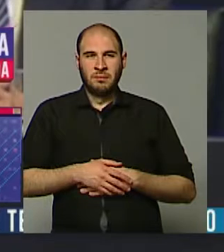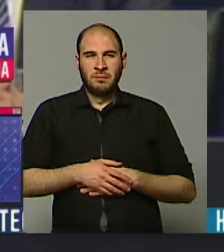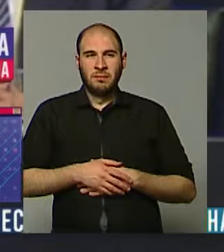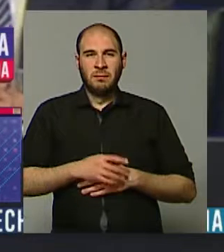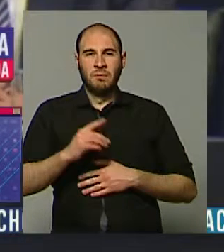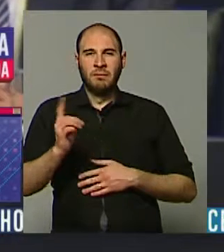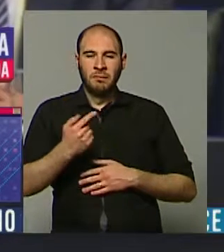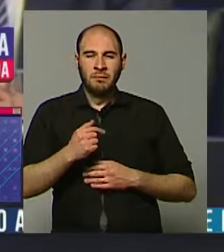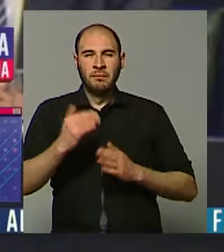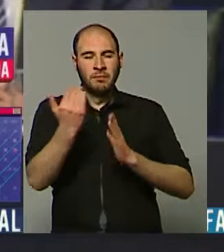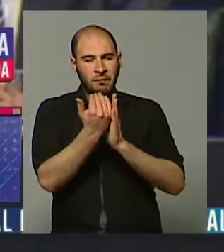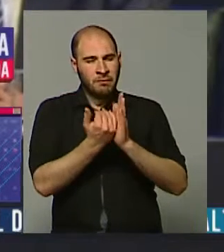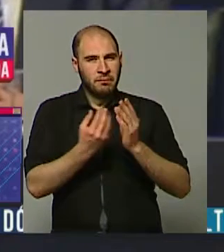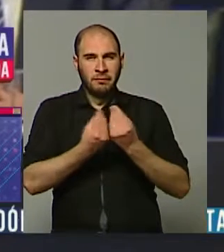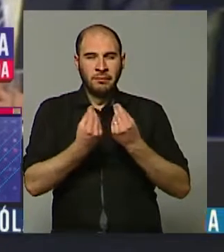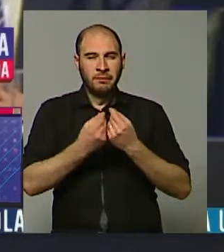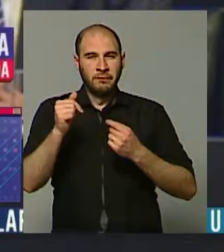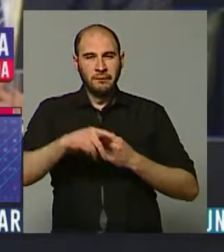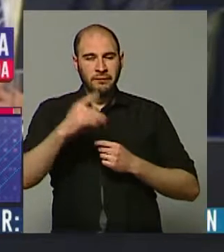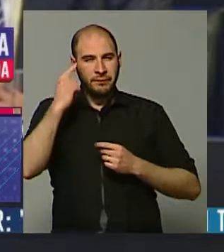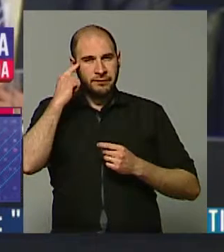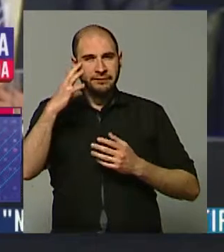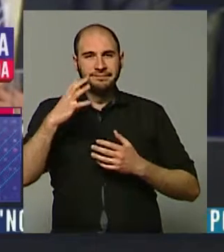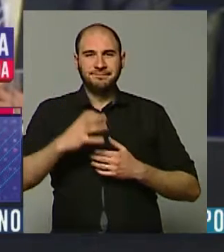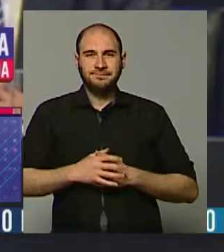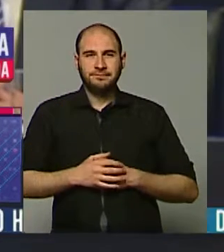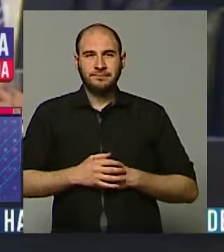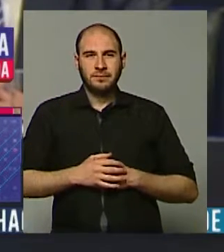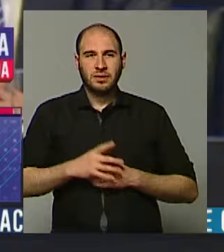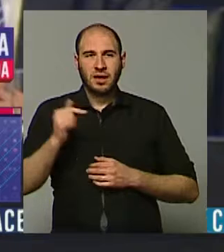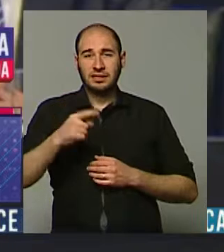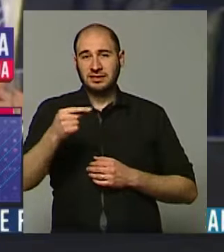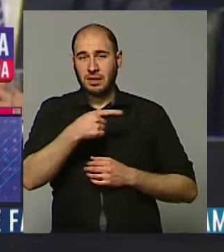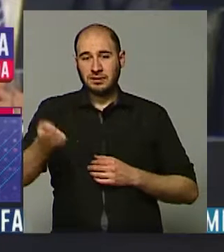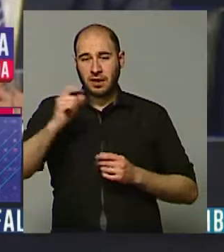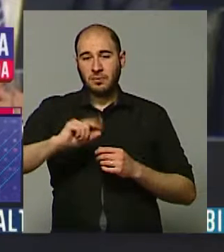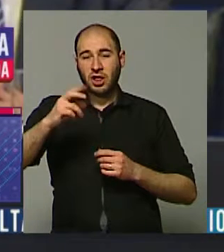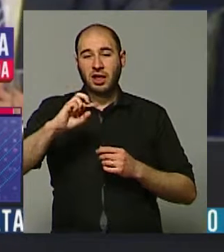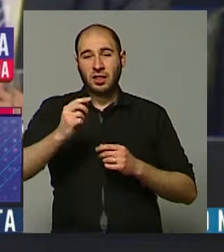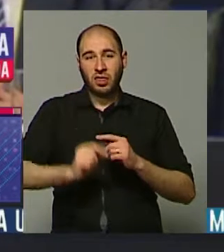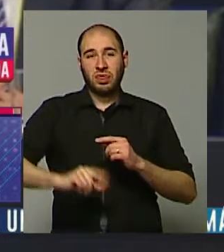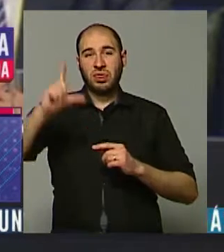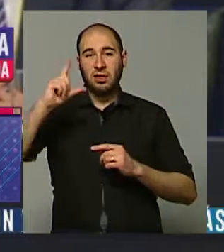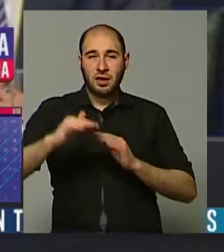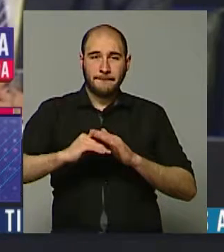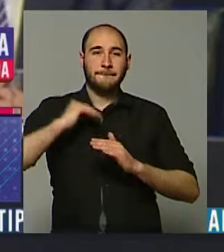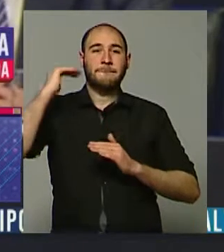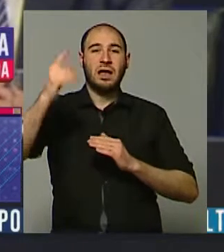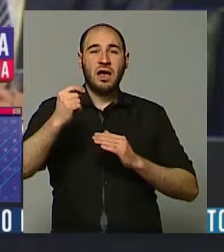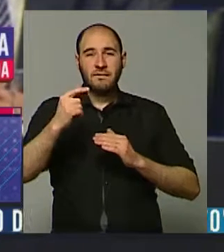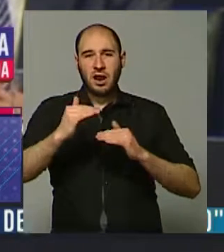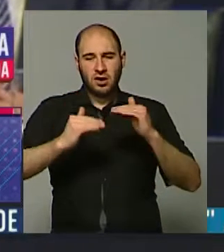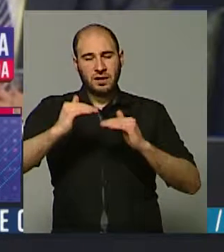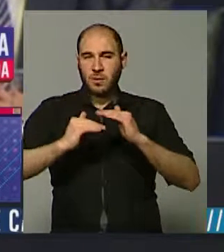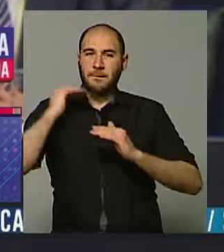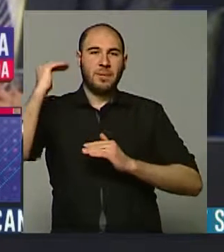Tenemos razones suficientes en ese marco para pensar que tras la escalada de la semana pasada, el tipo de cambio está largamente por encima de su valor de